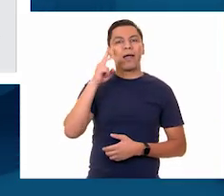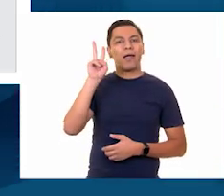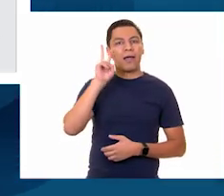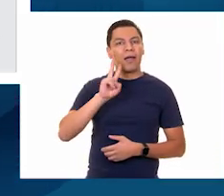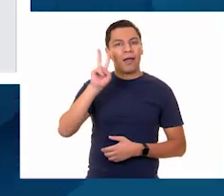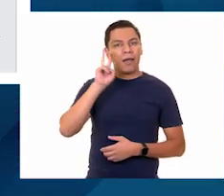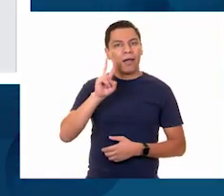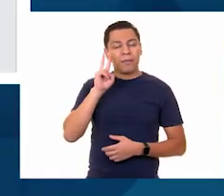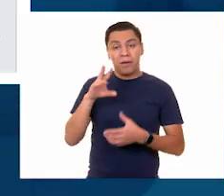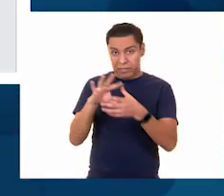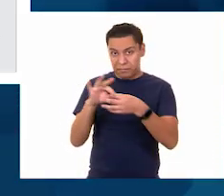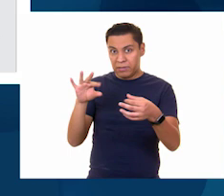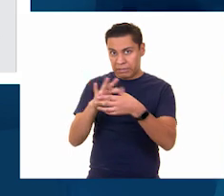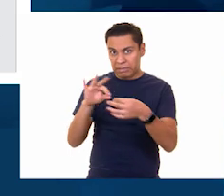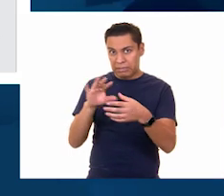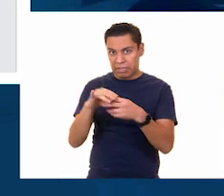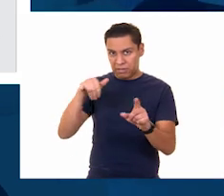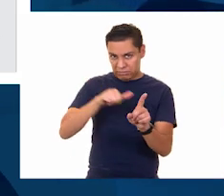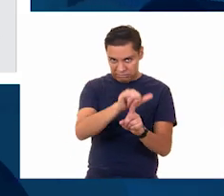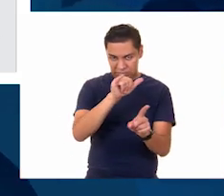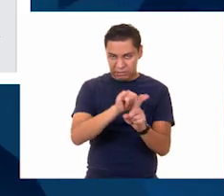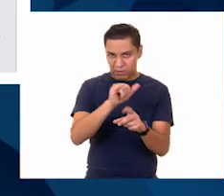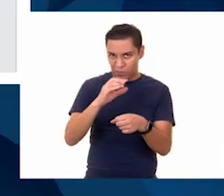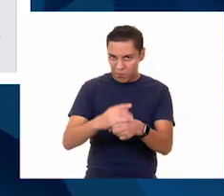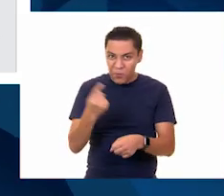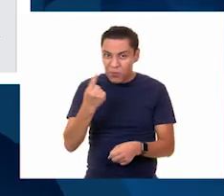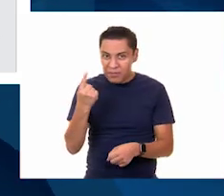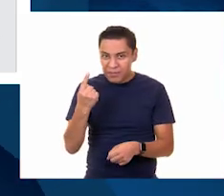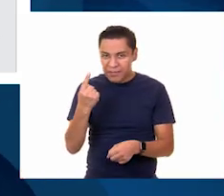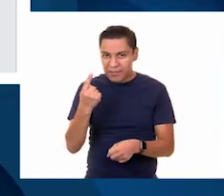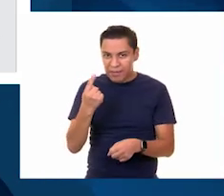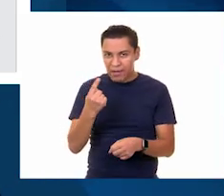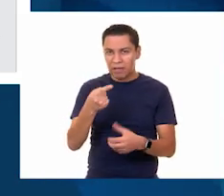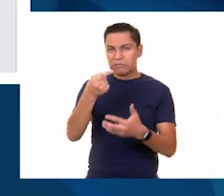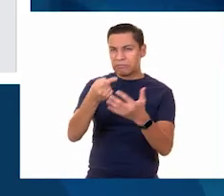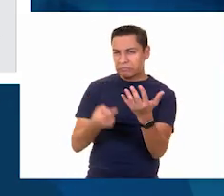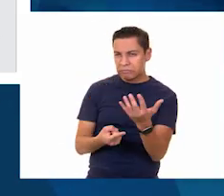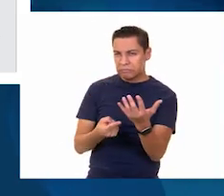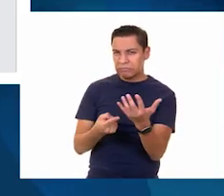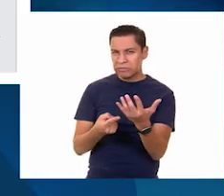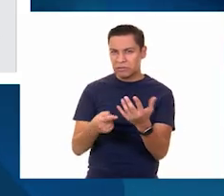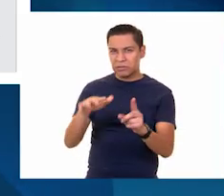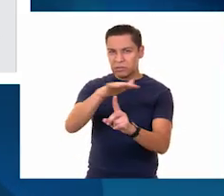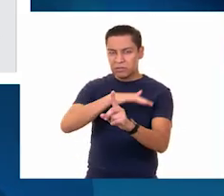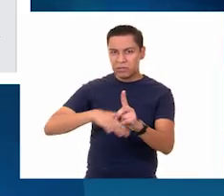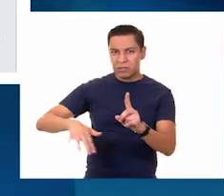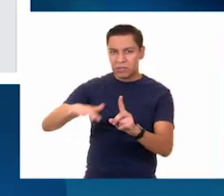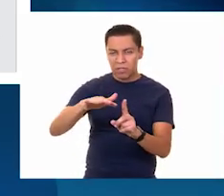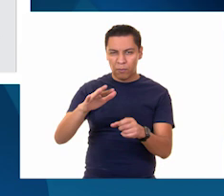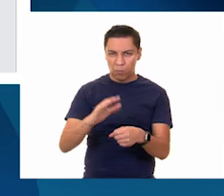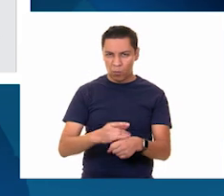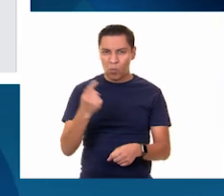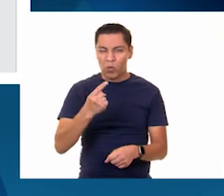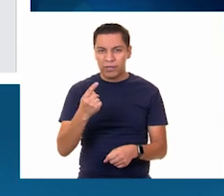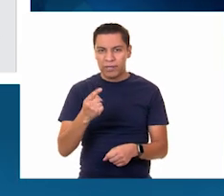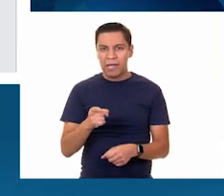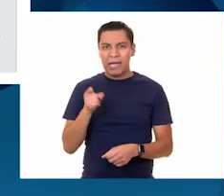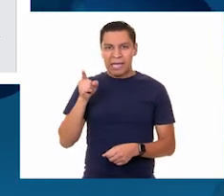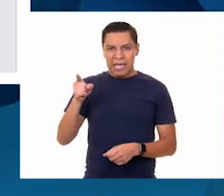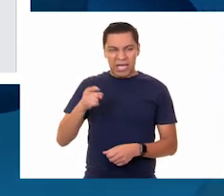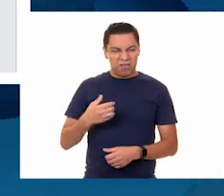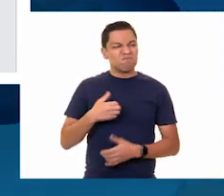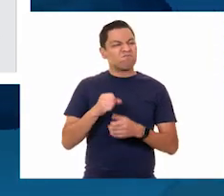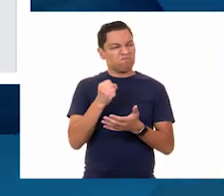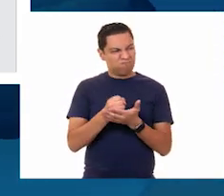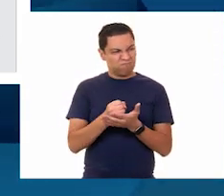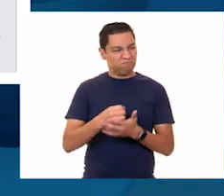las explicaciones, viene cómo inicia, los factores que lo generan, exactamente. Bueno, cuando alguien de forma intencional causa